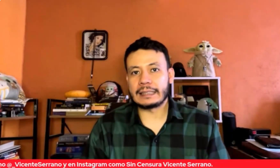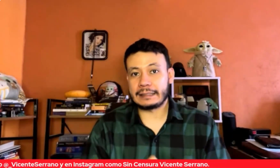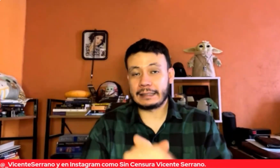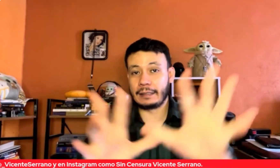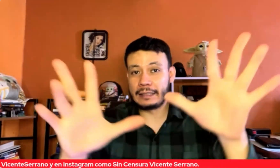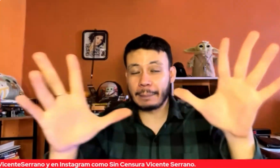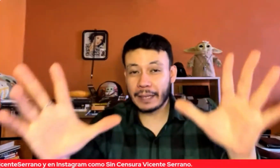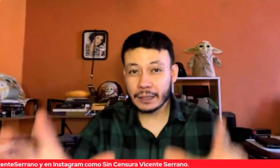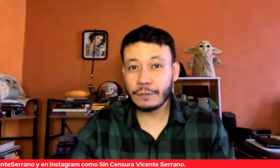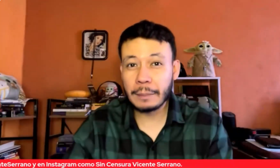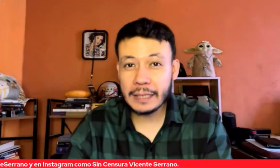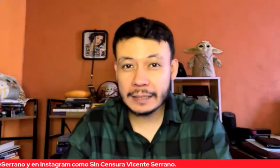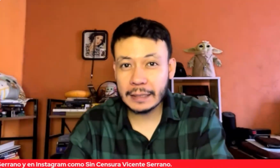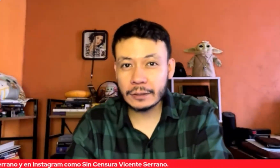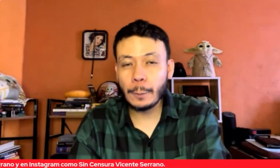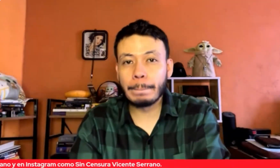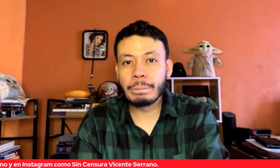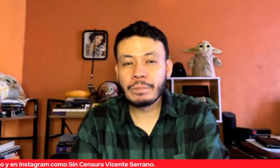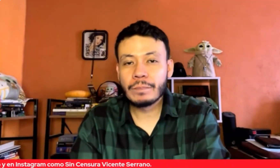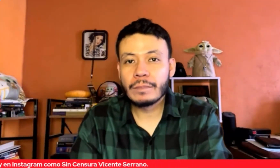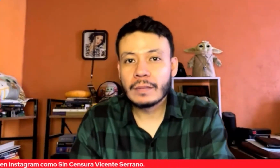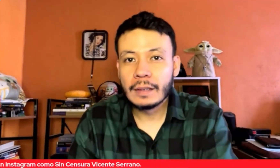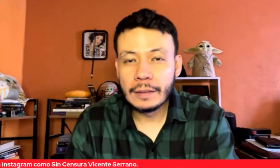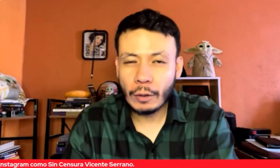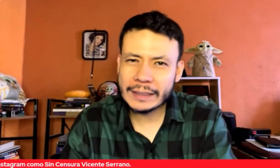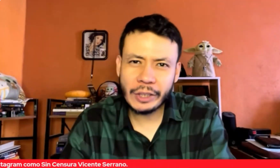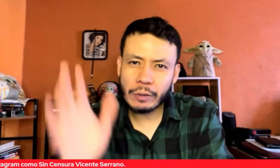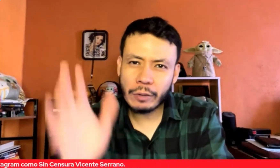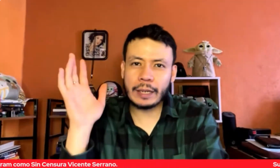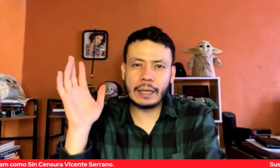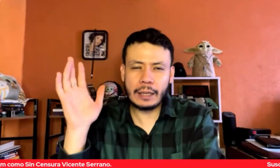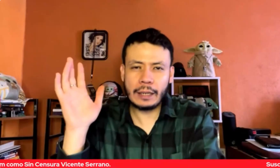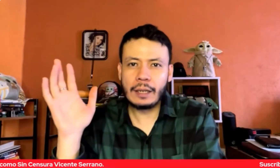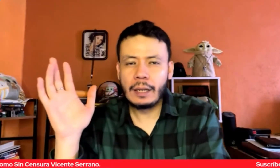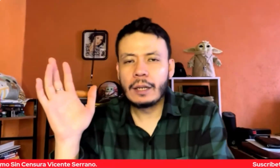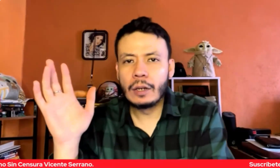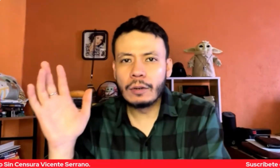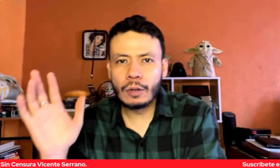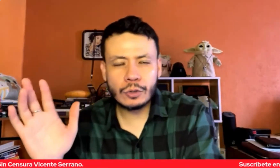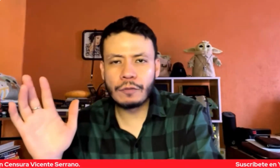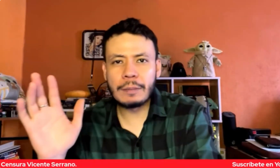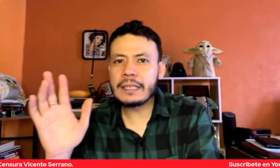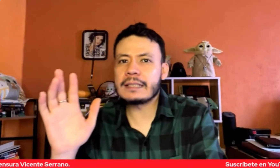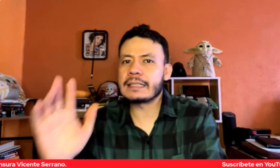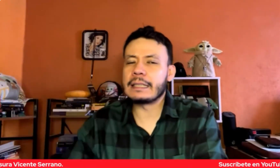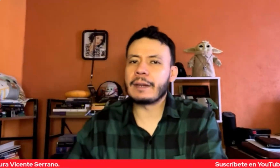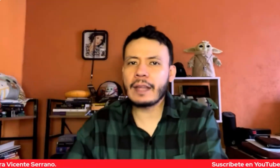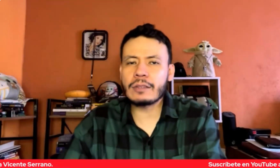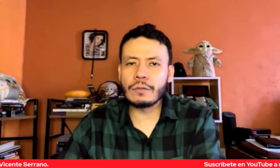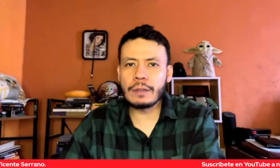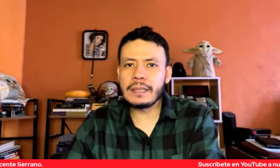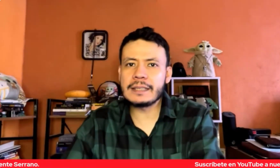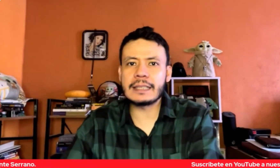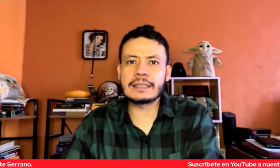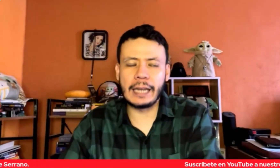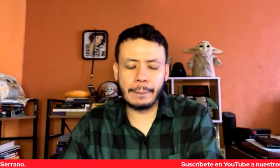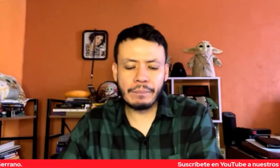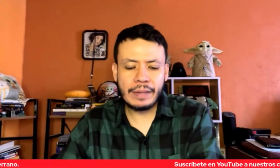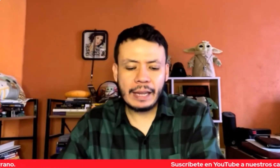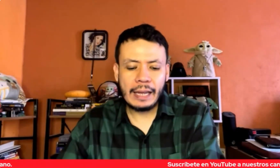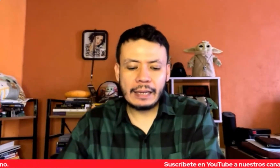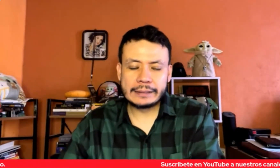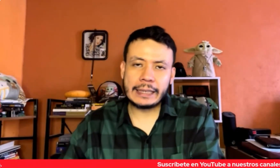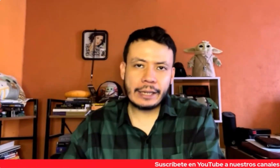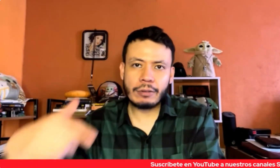columnas, las llamadas feministas, ¿no? De ocasión, porque no son feministas de verdad, son feministas